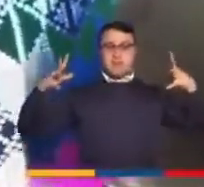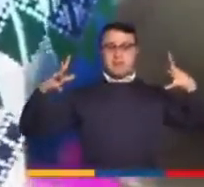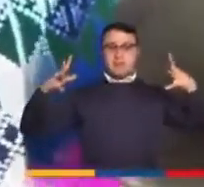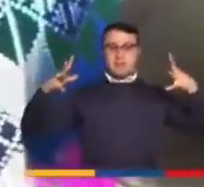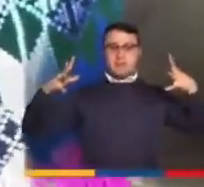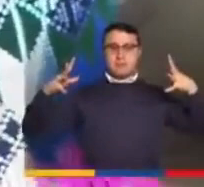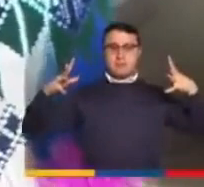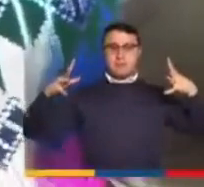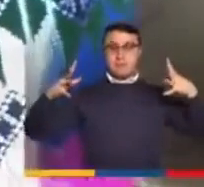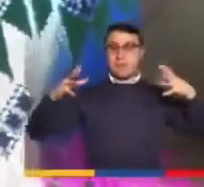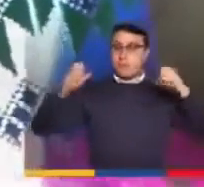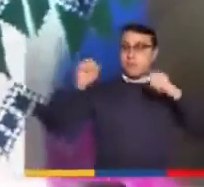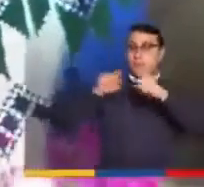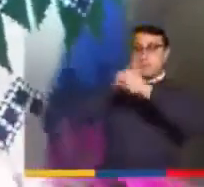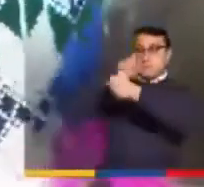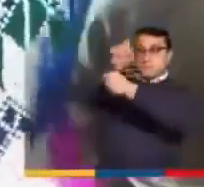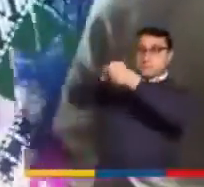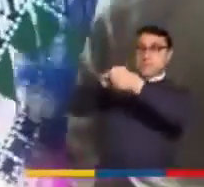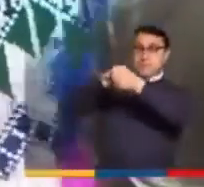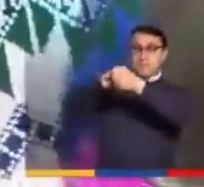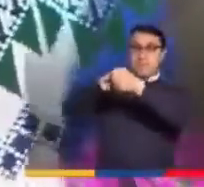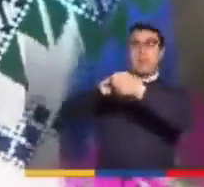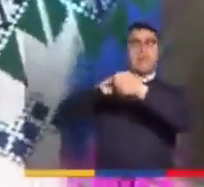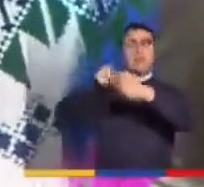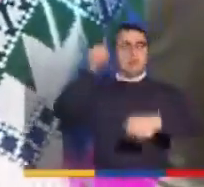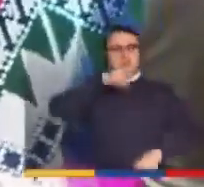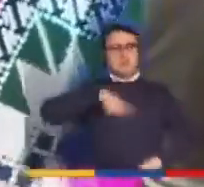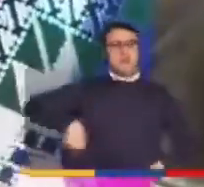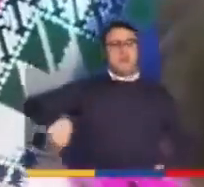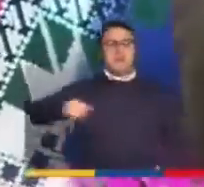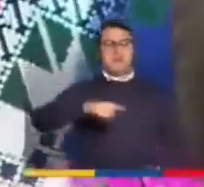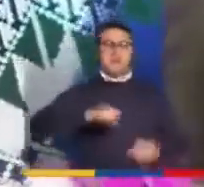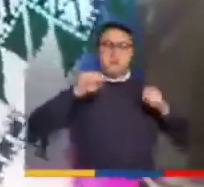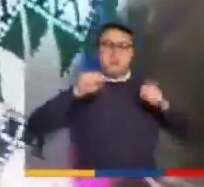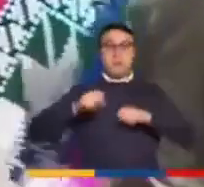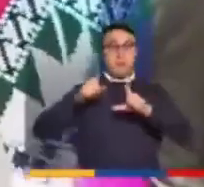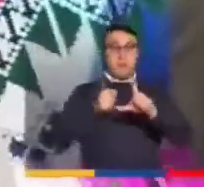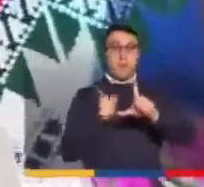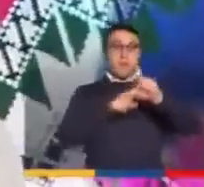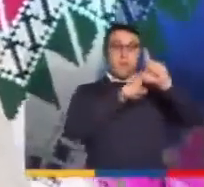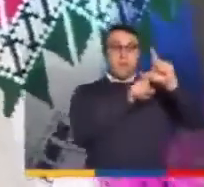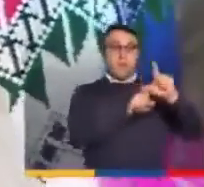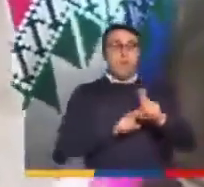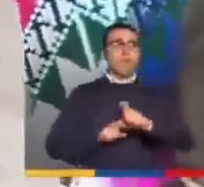arriba. Pero eso forjaría una nueva Guajira.